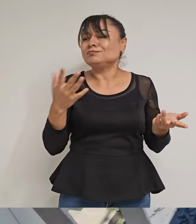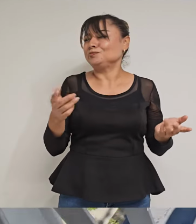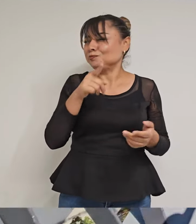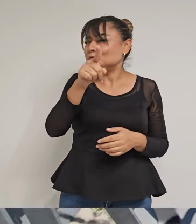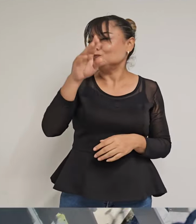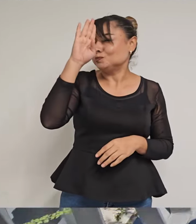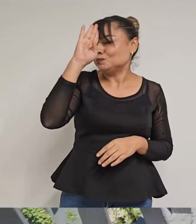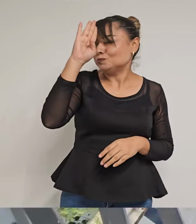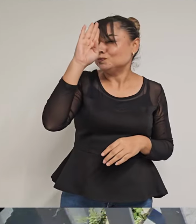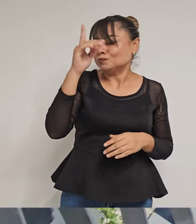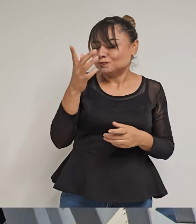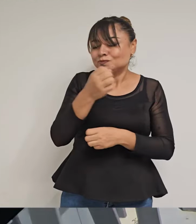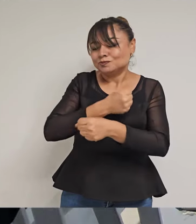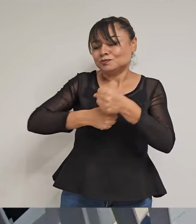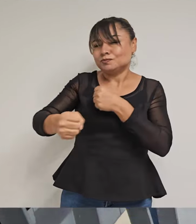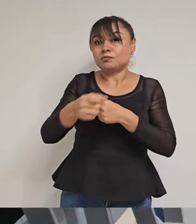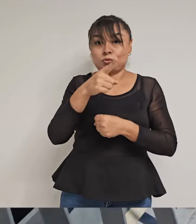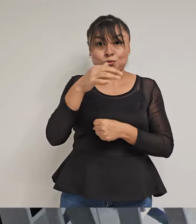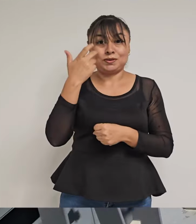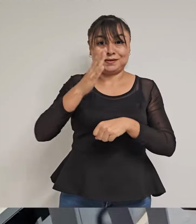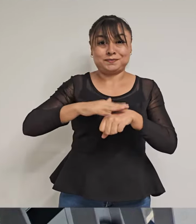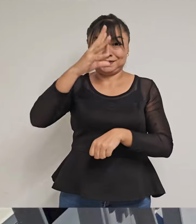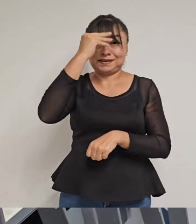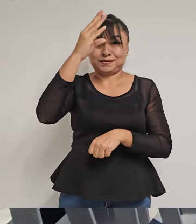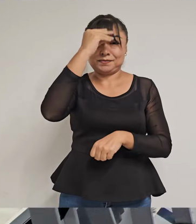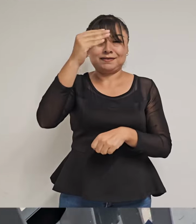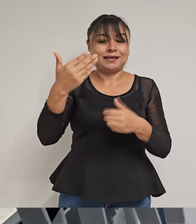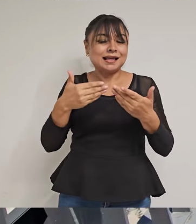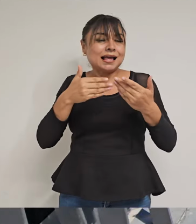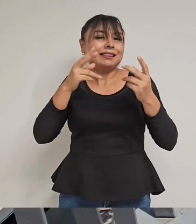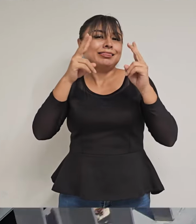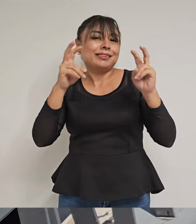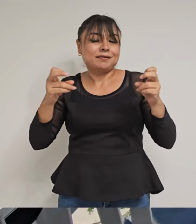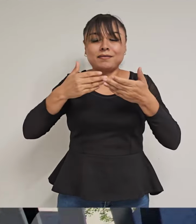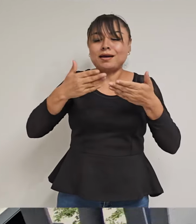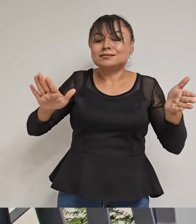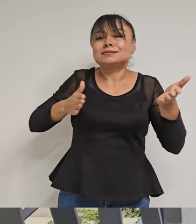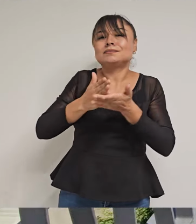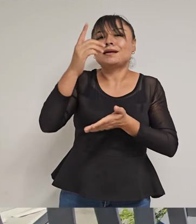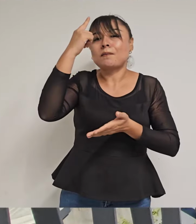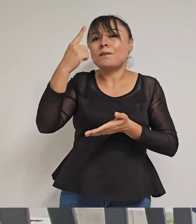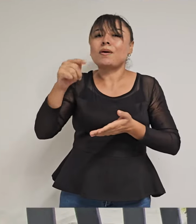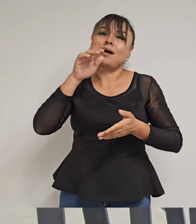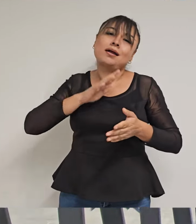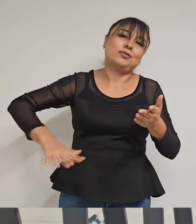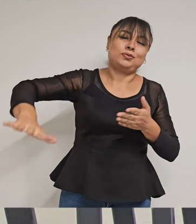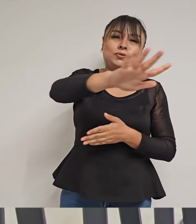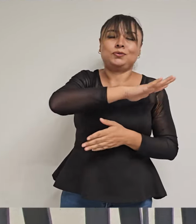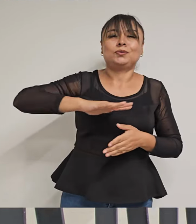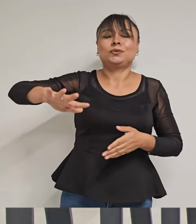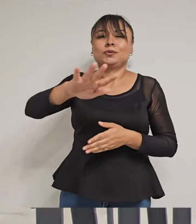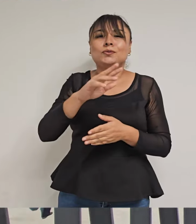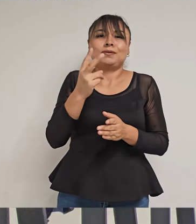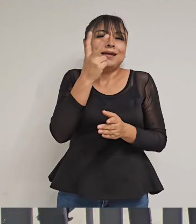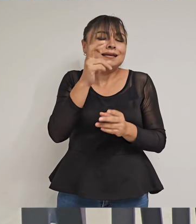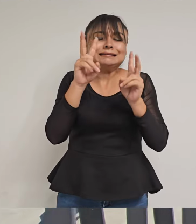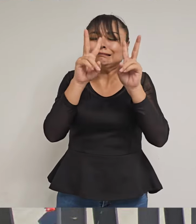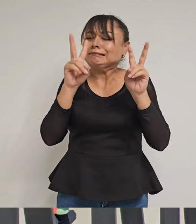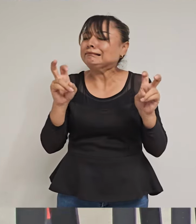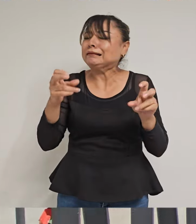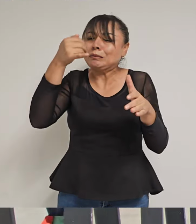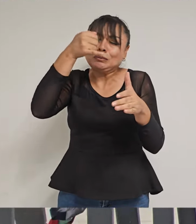lo que vimos en este video. Si les gustó el video y quieren saber más sobre temas de accesibilidad universal, háganmelo saber en los comentarios. De verdad, este tema es tan importante